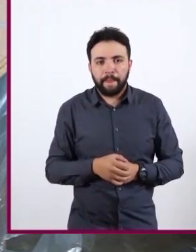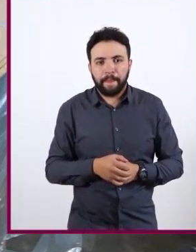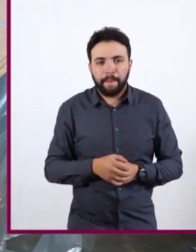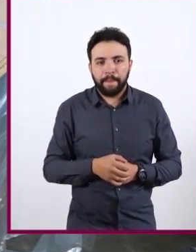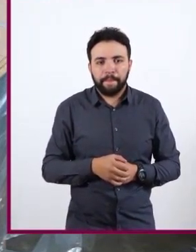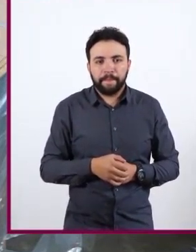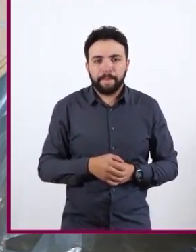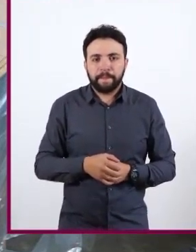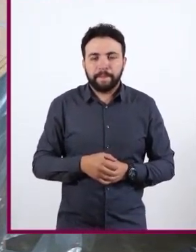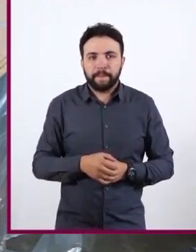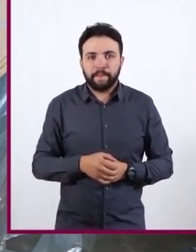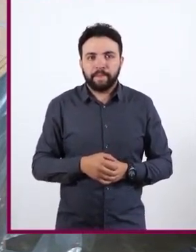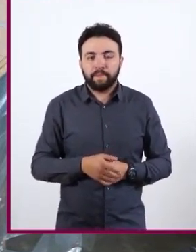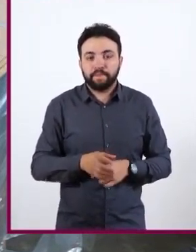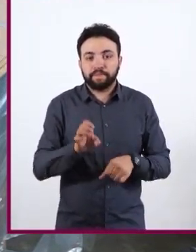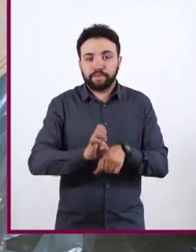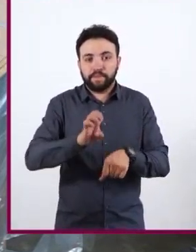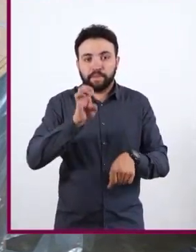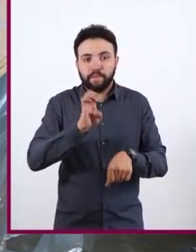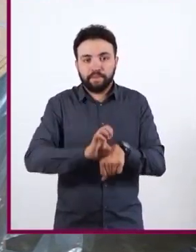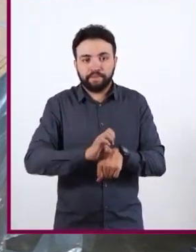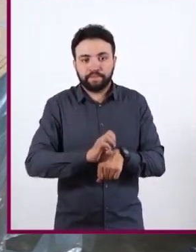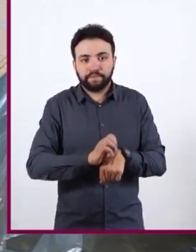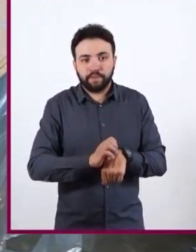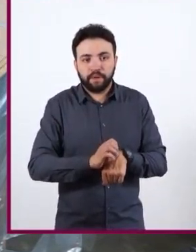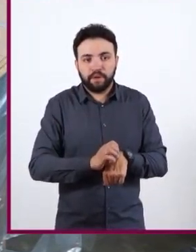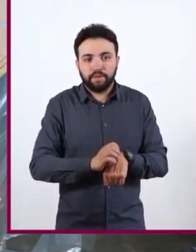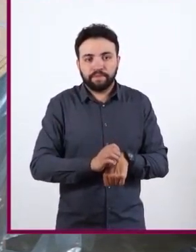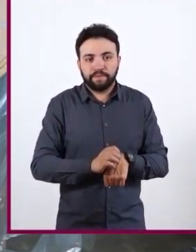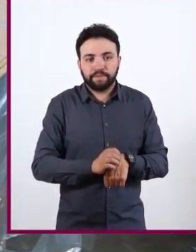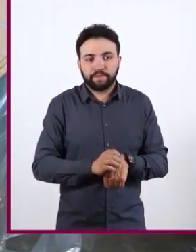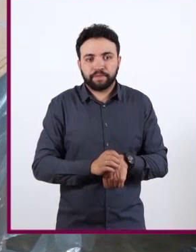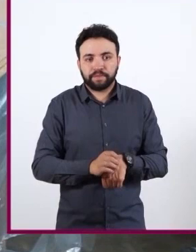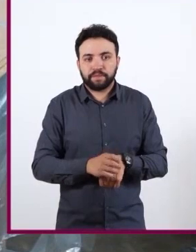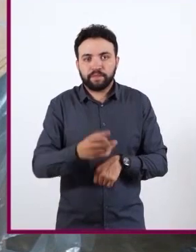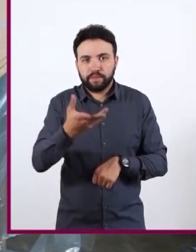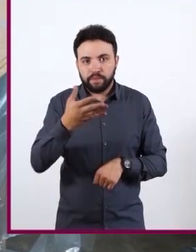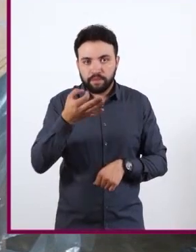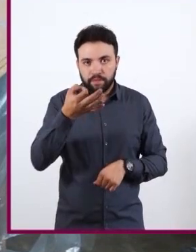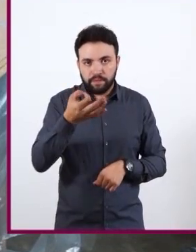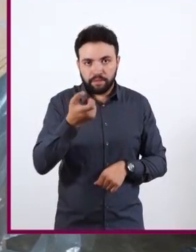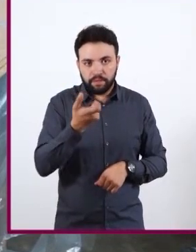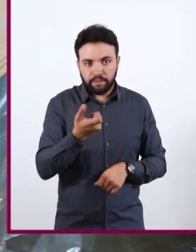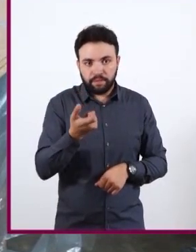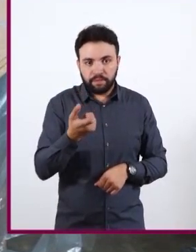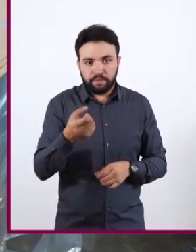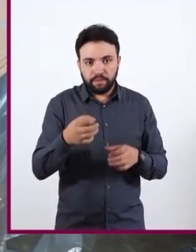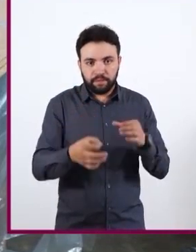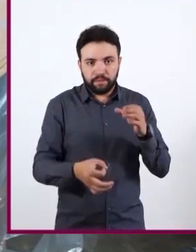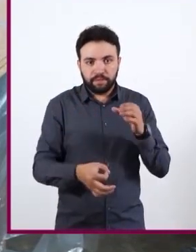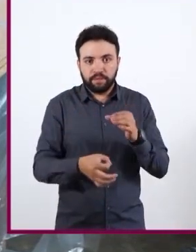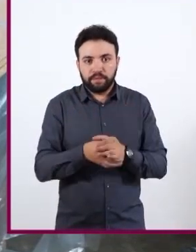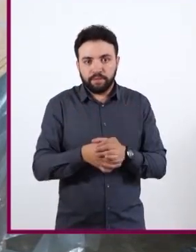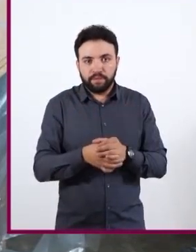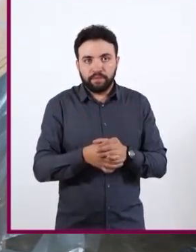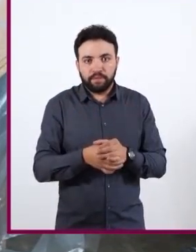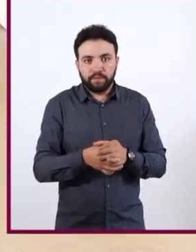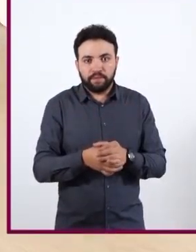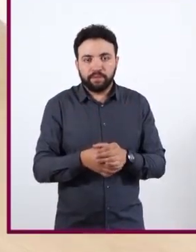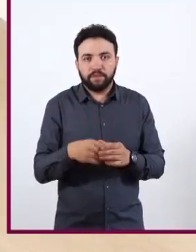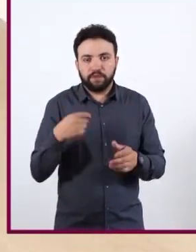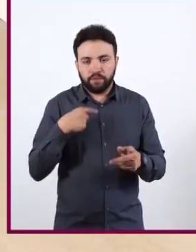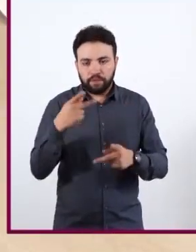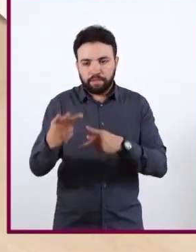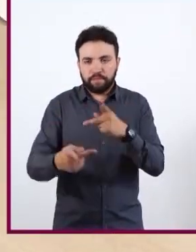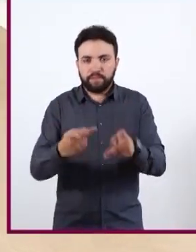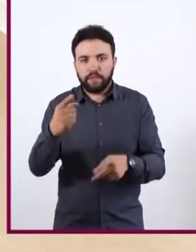perfecto. Sí. Muy bien. Entonces, digo, si ponen la moneda abajo del... A